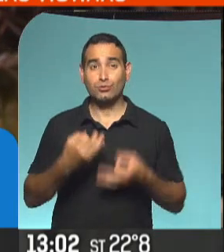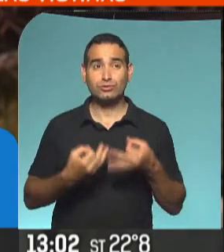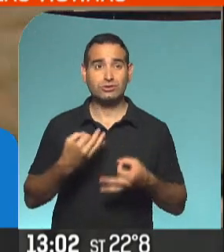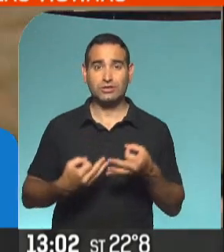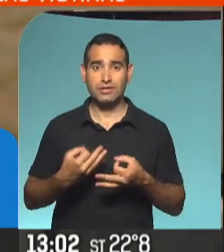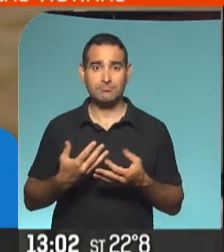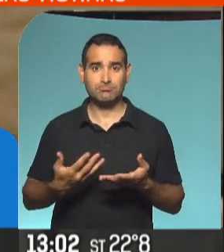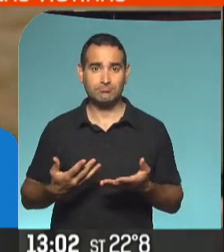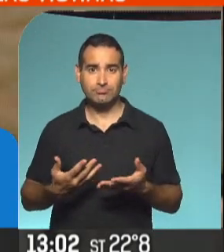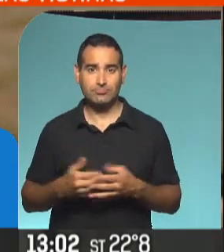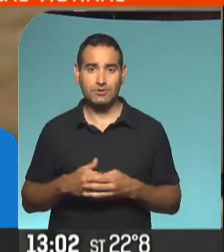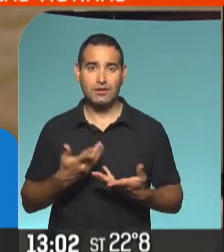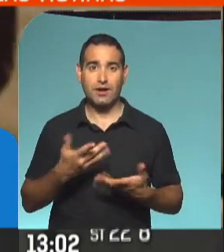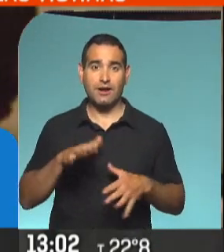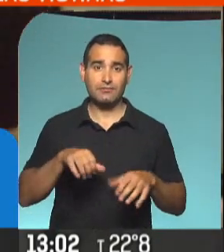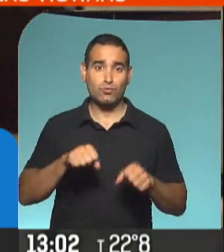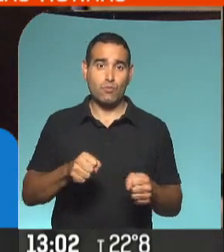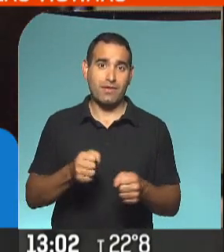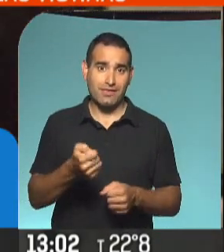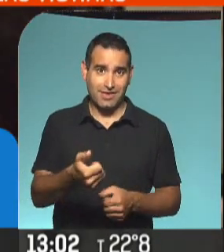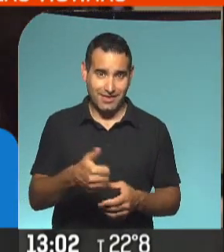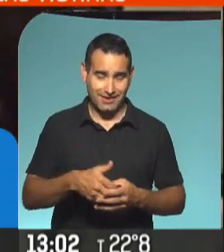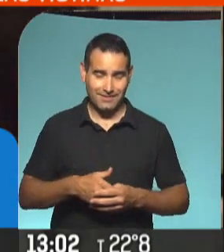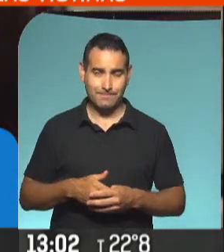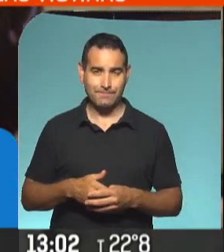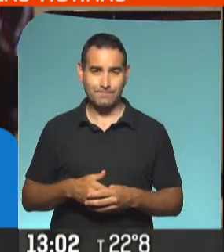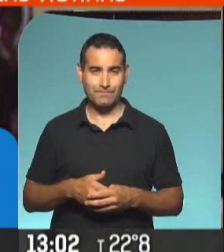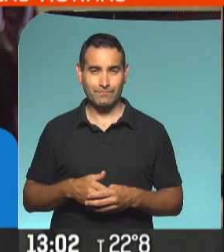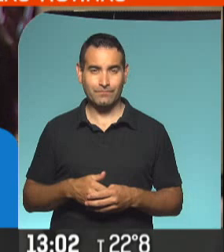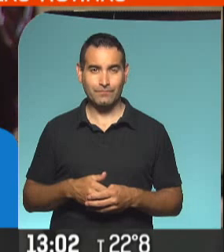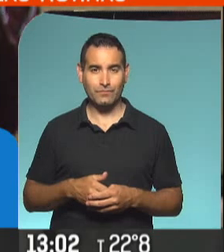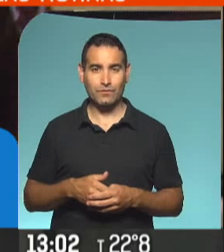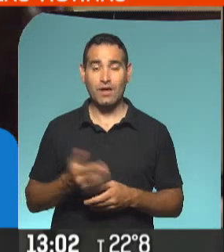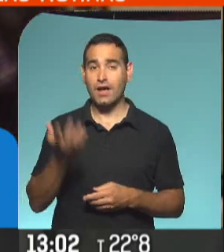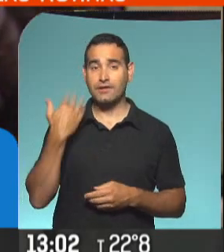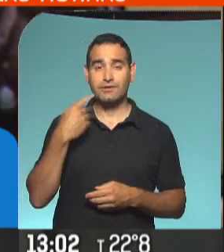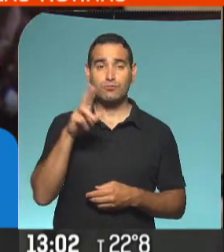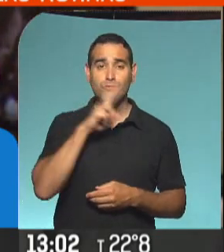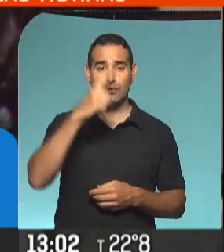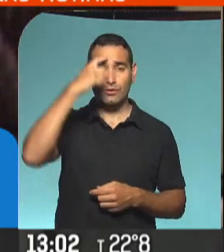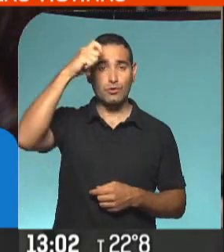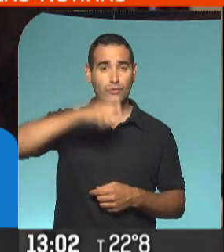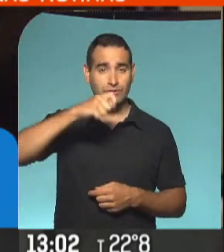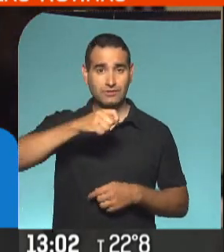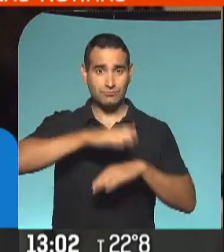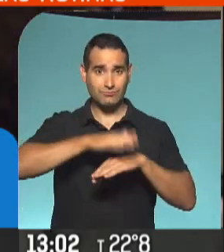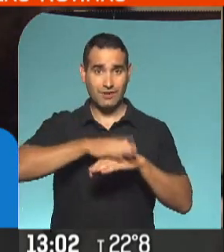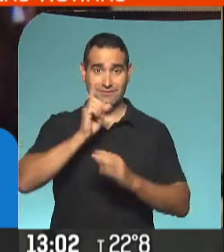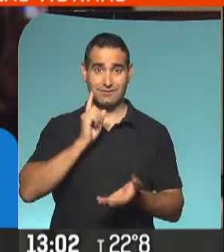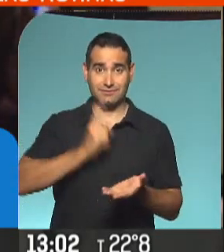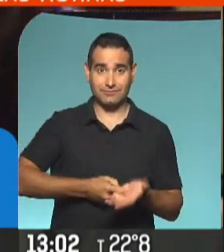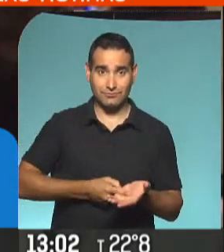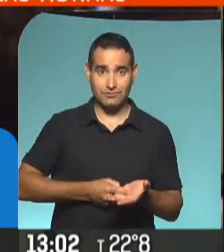casi suspendida. Nosotros habíamos tenido un fallo de la jueza a cargo en